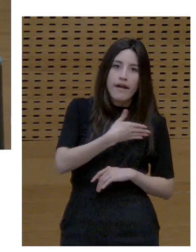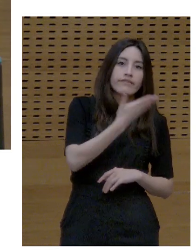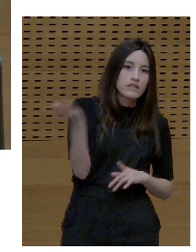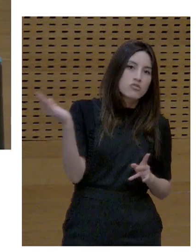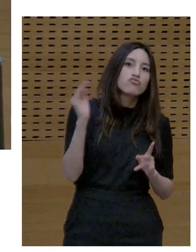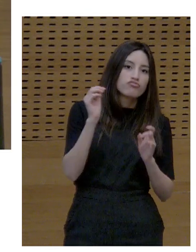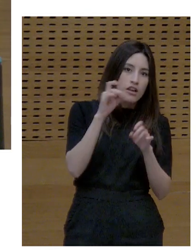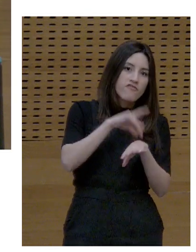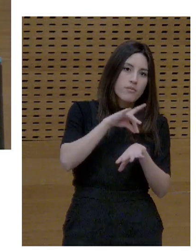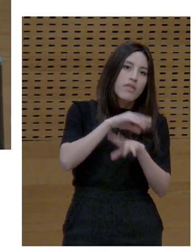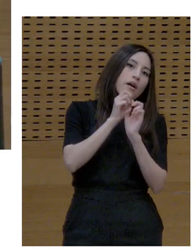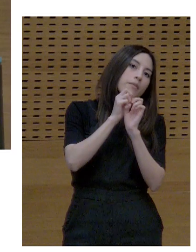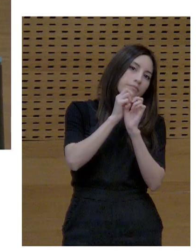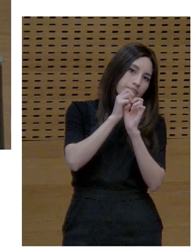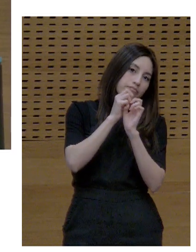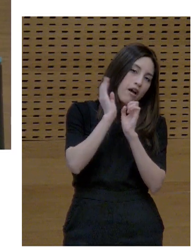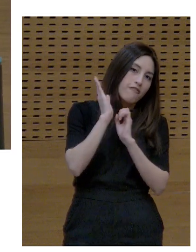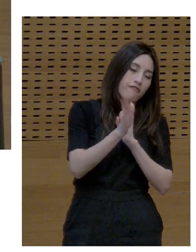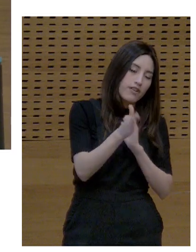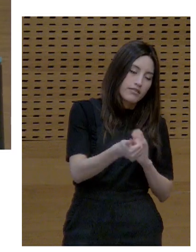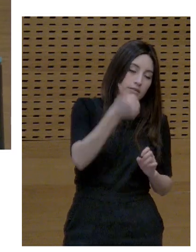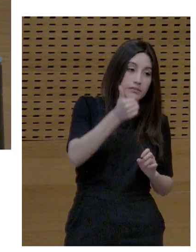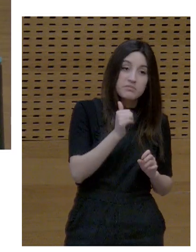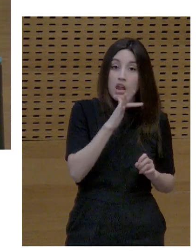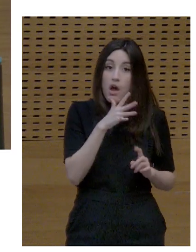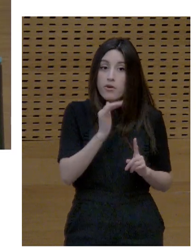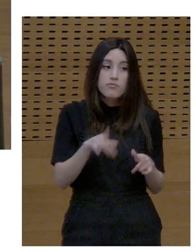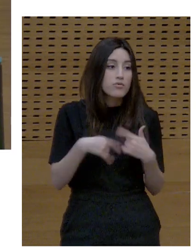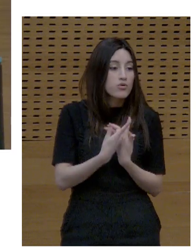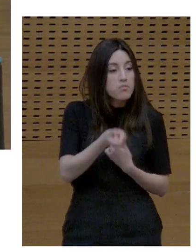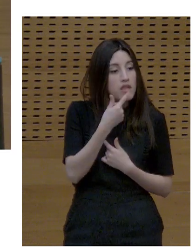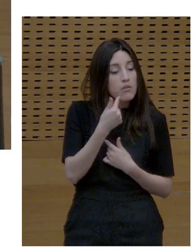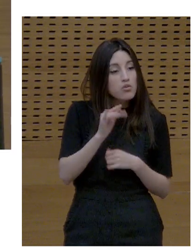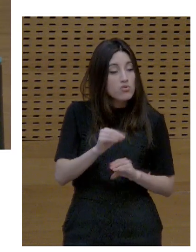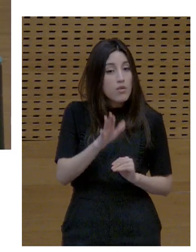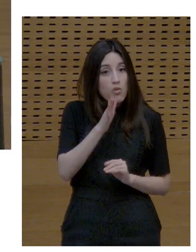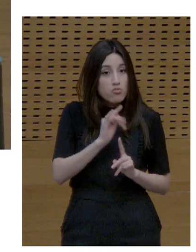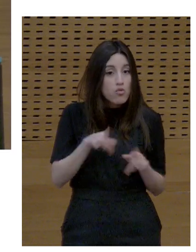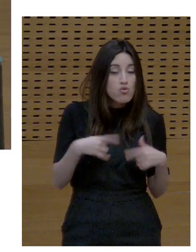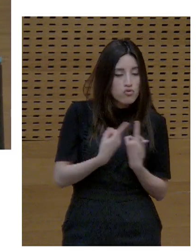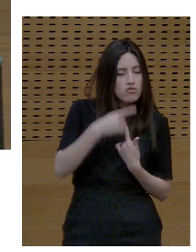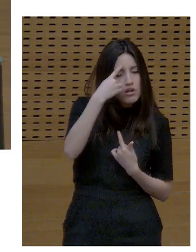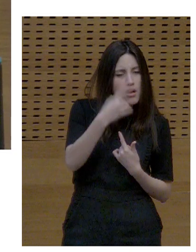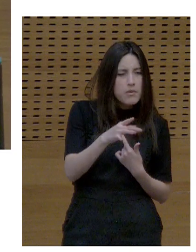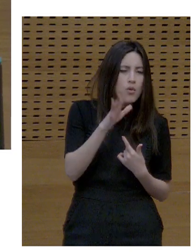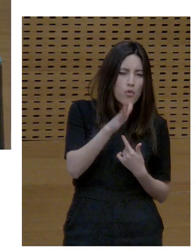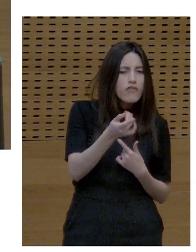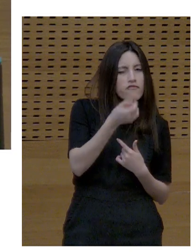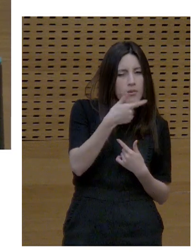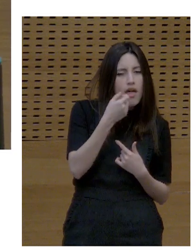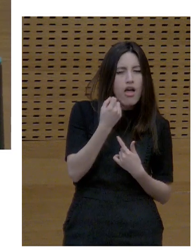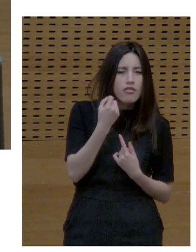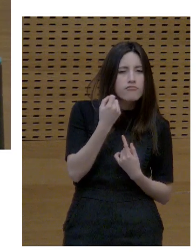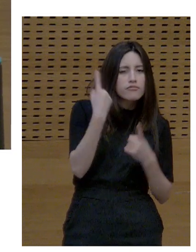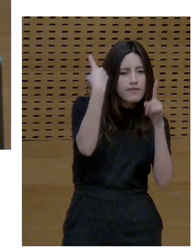empeoraba la respuesta, pero tal y como la utilizamos ahora, que ya sabemos que hay que combinar diferentes fármacos y